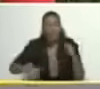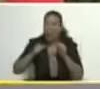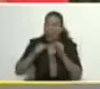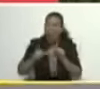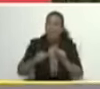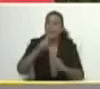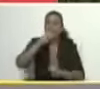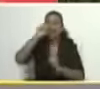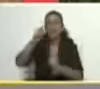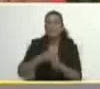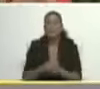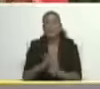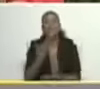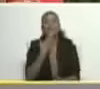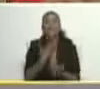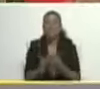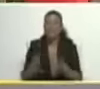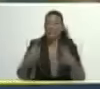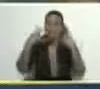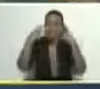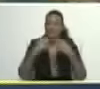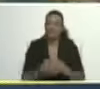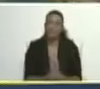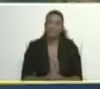Venezuela. Muchísimas gracias.